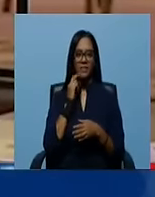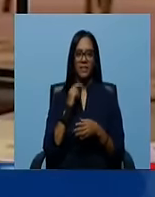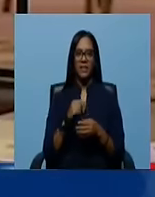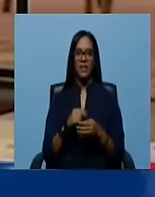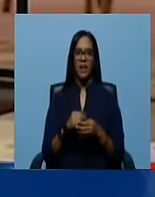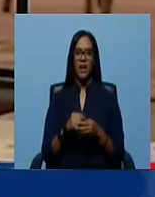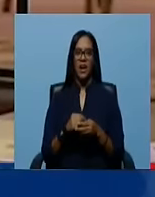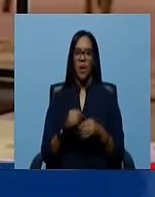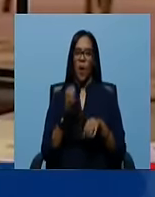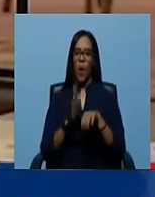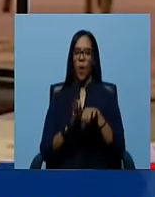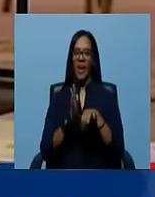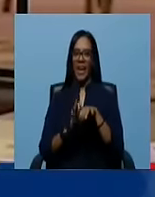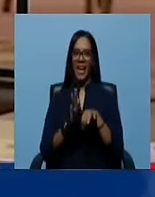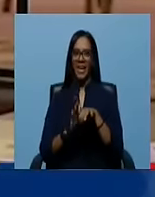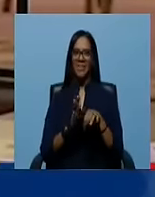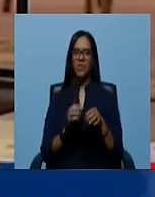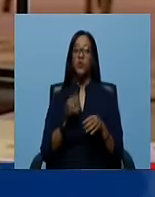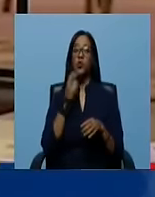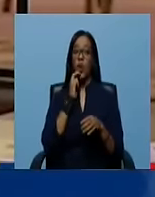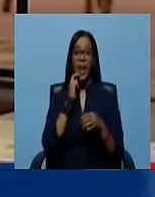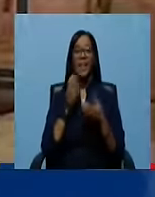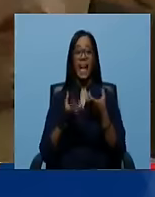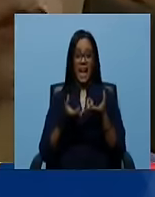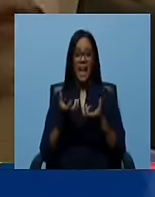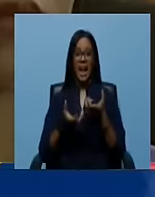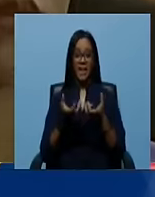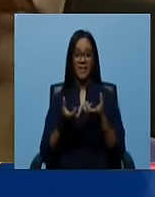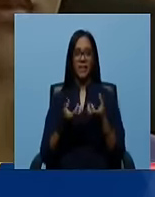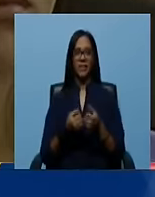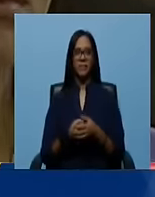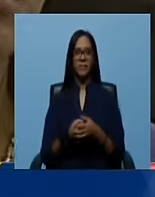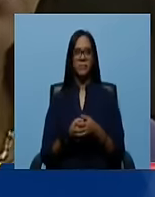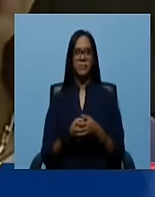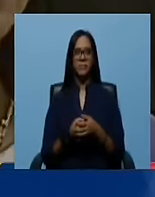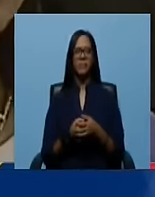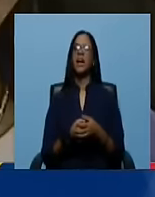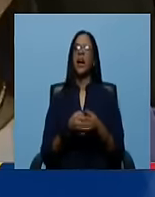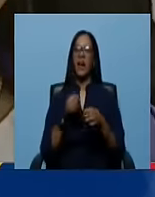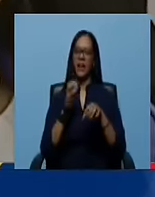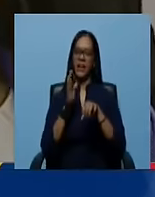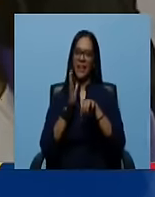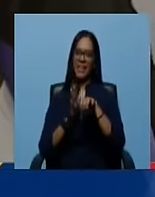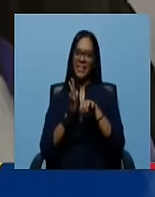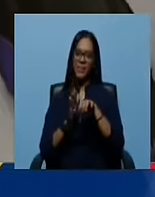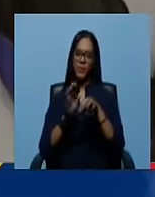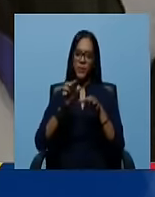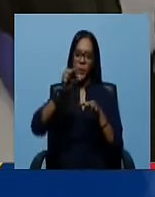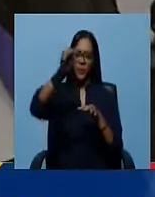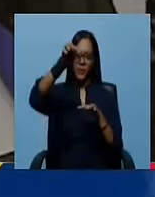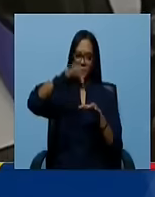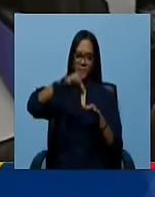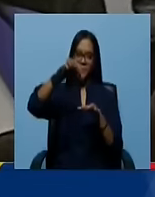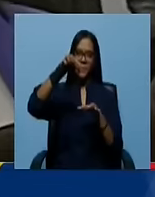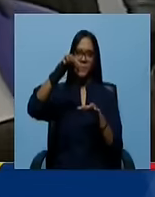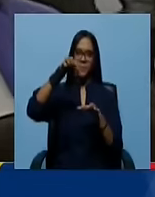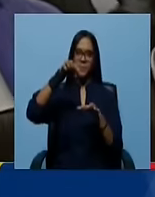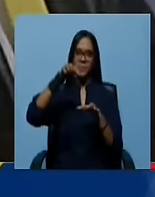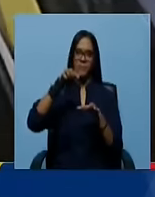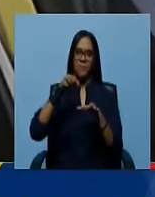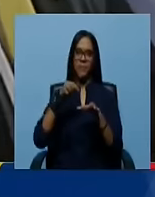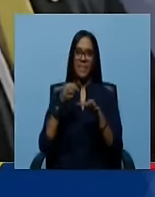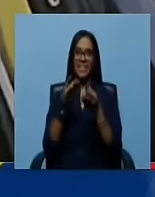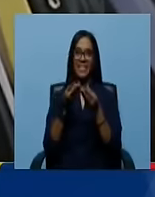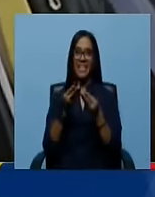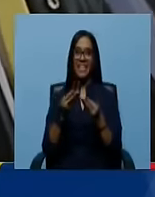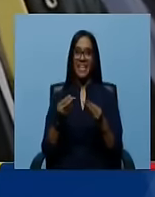con queso ahumado, chocolate bien caliente. Le ponen el queso ahumado adentro y se